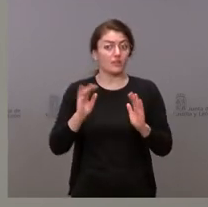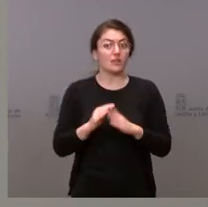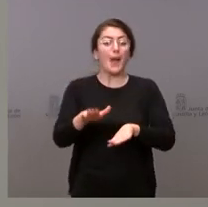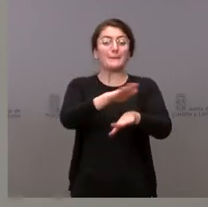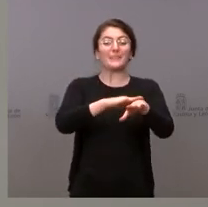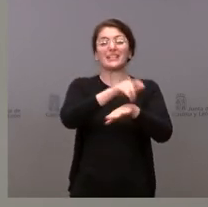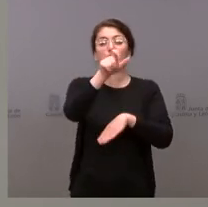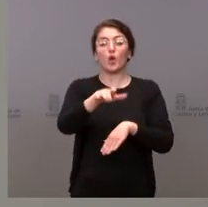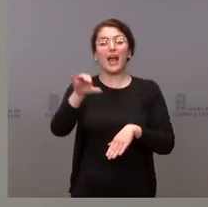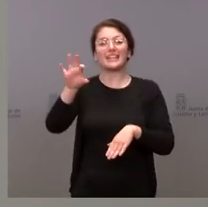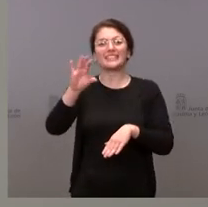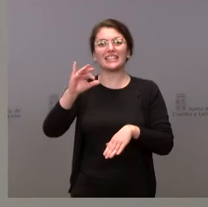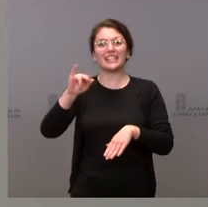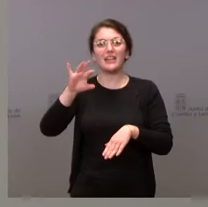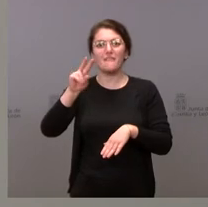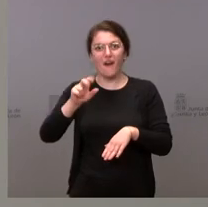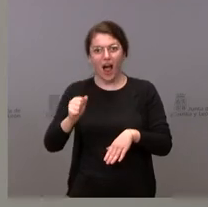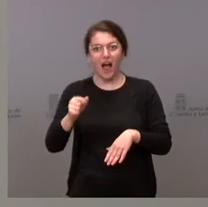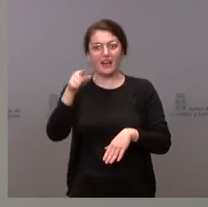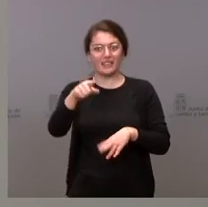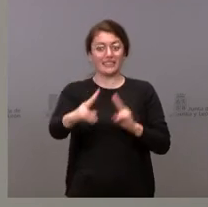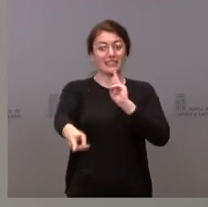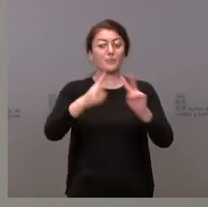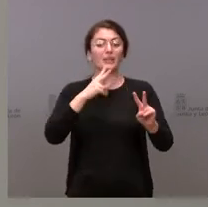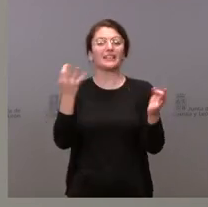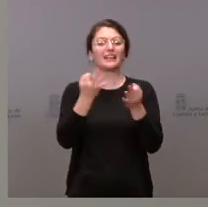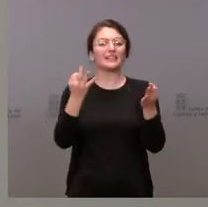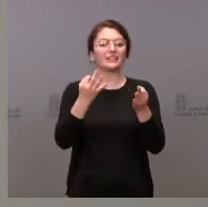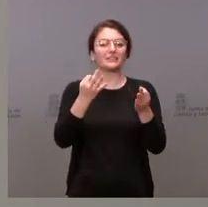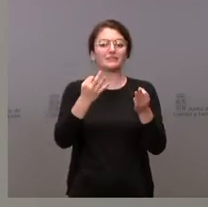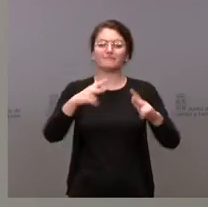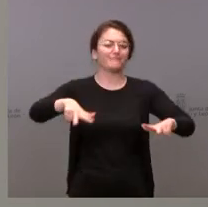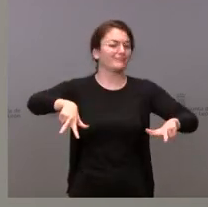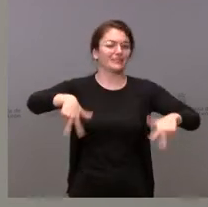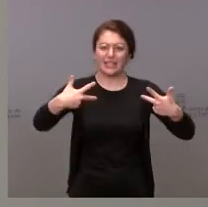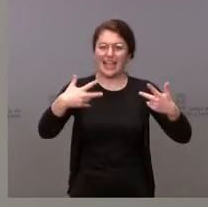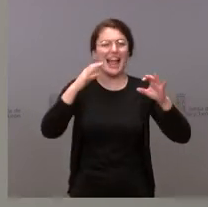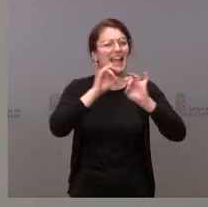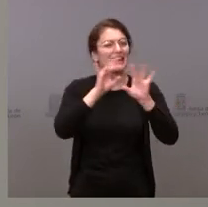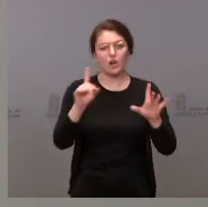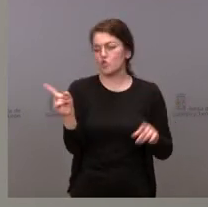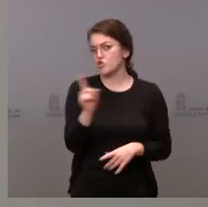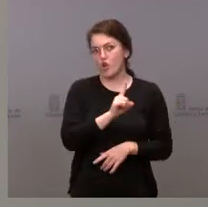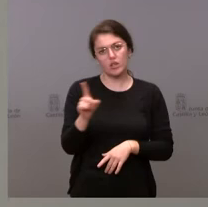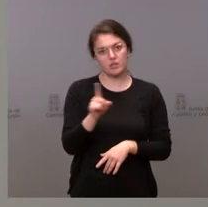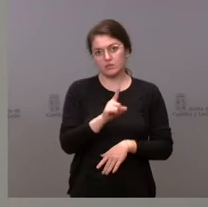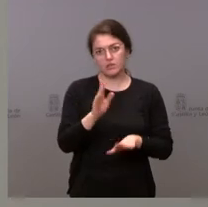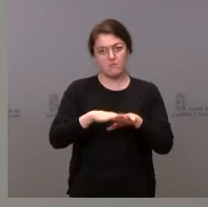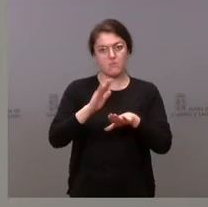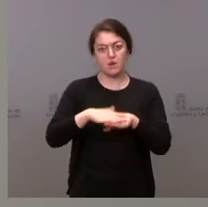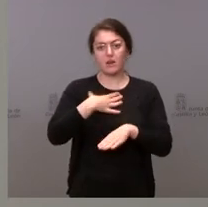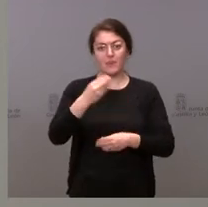normalmente la contestación en la cual no se nos autorizaba de modo claro y concreto a realizar